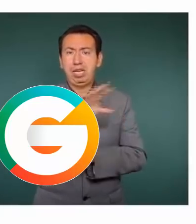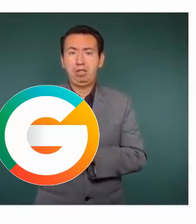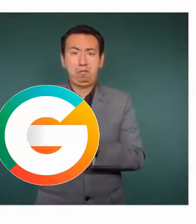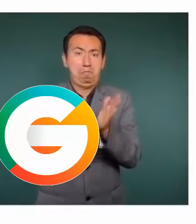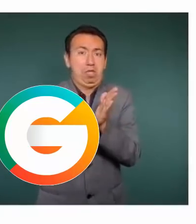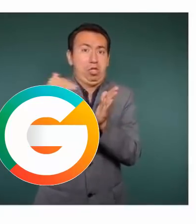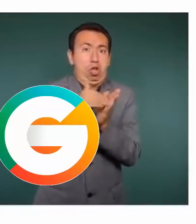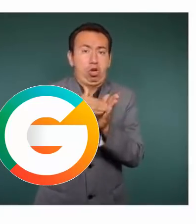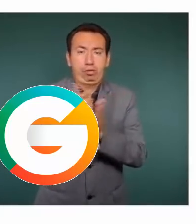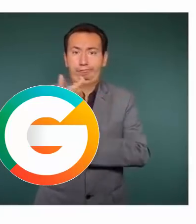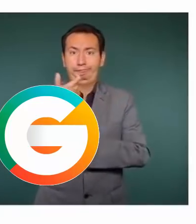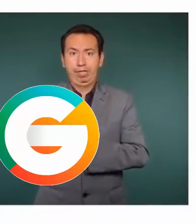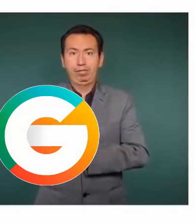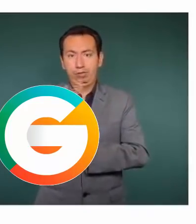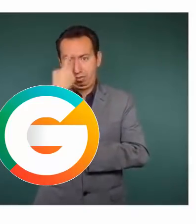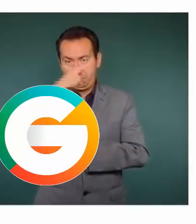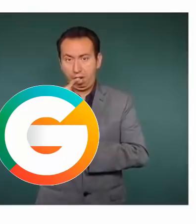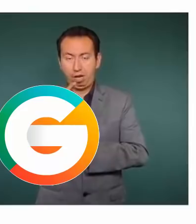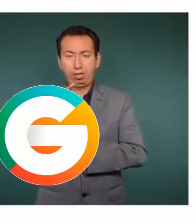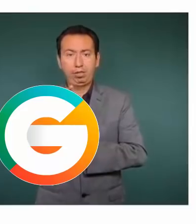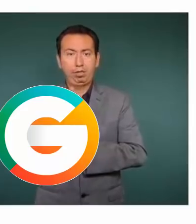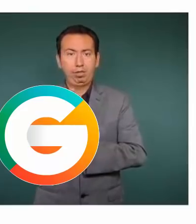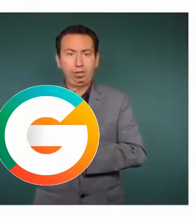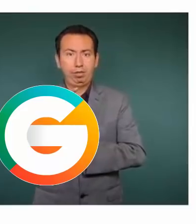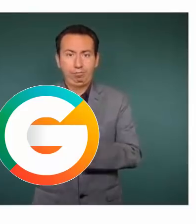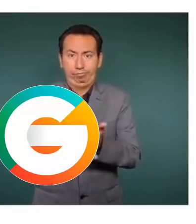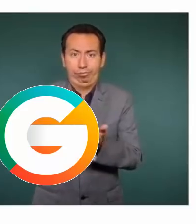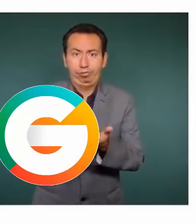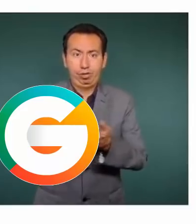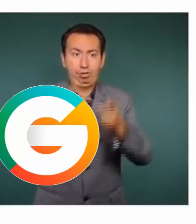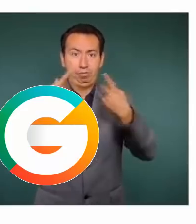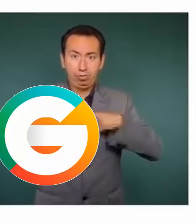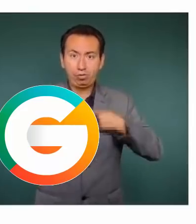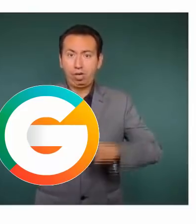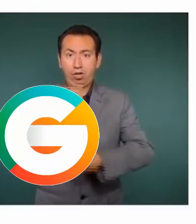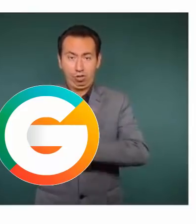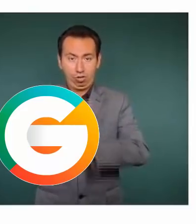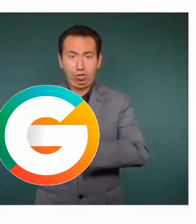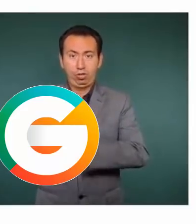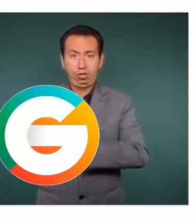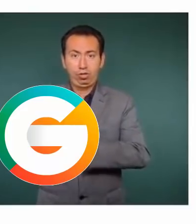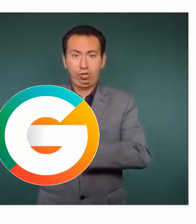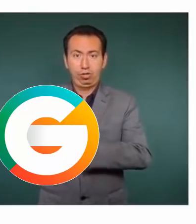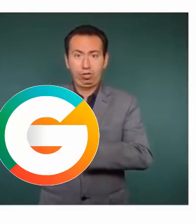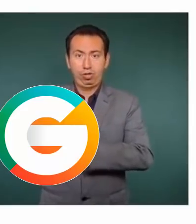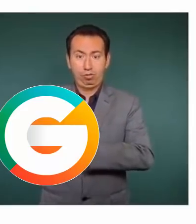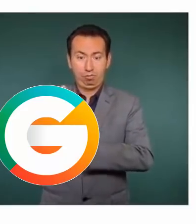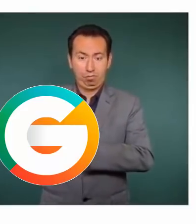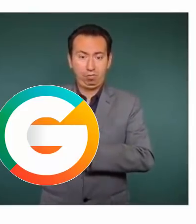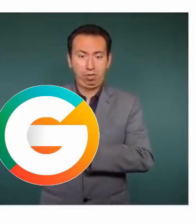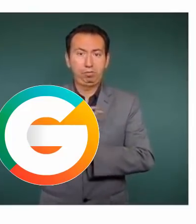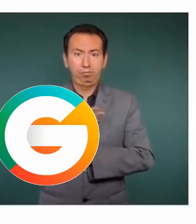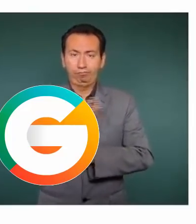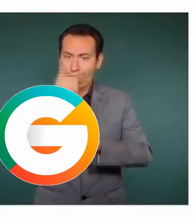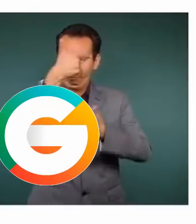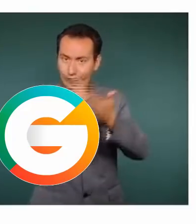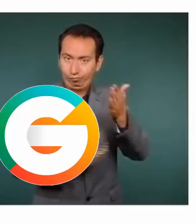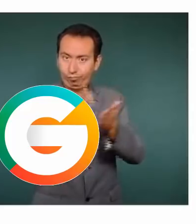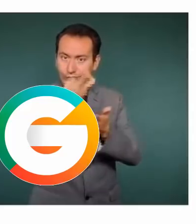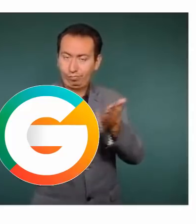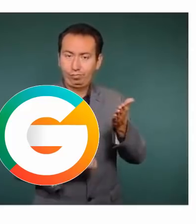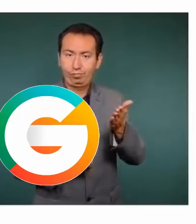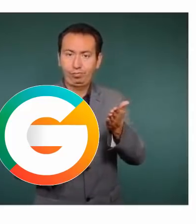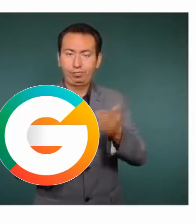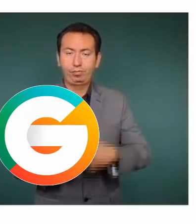de pesos para atender a la población que está inscrita aquí en estos. La que sigue, por